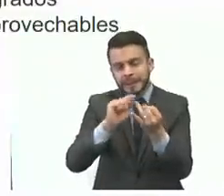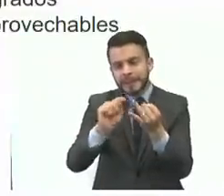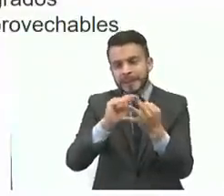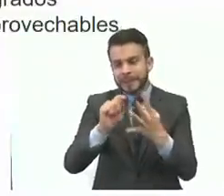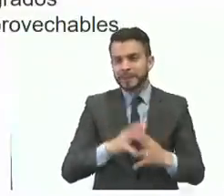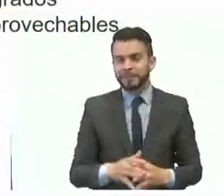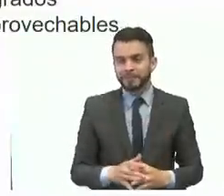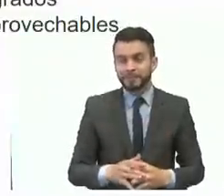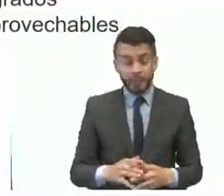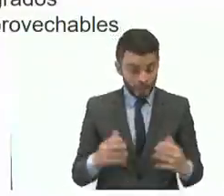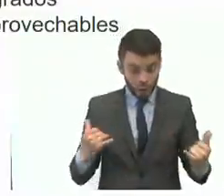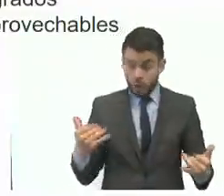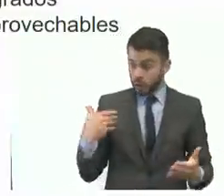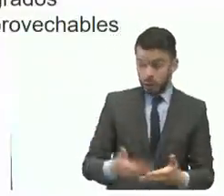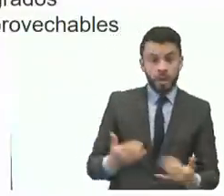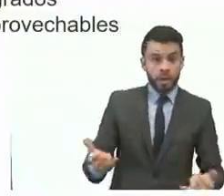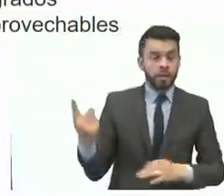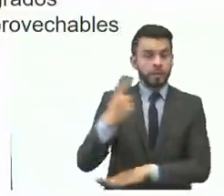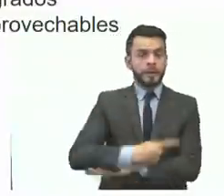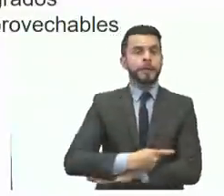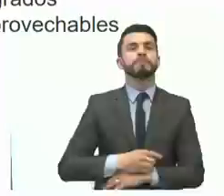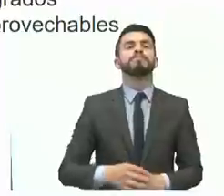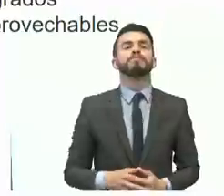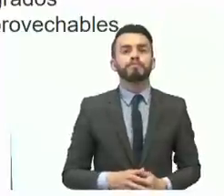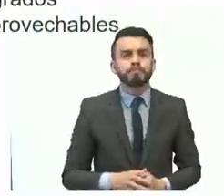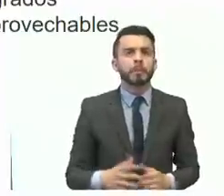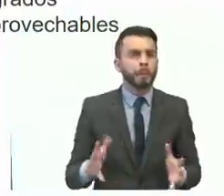Hoy prácticamente el